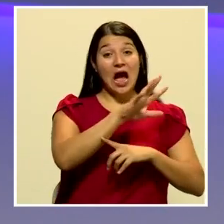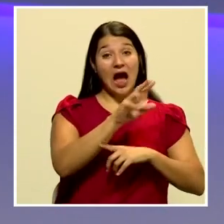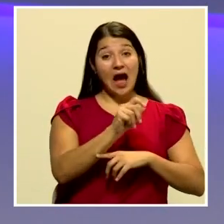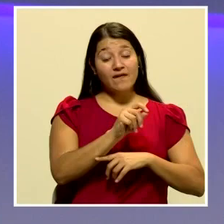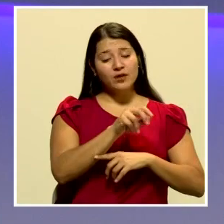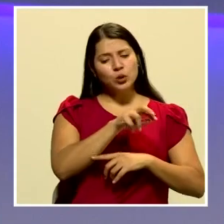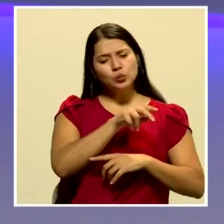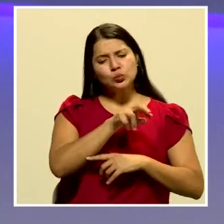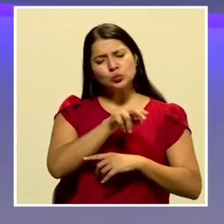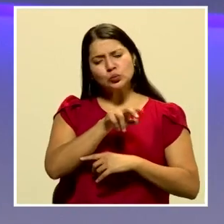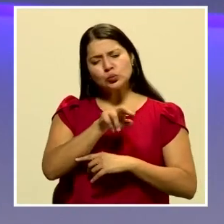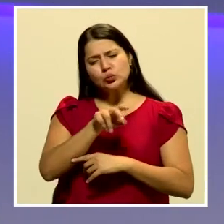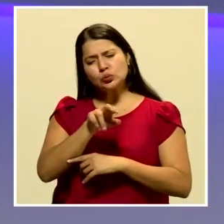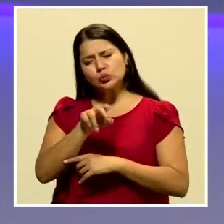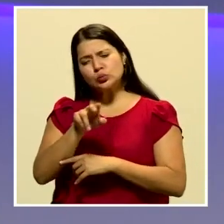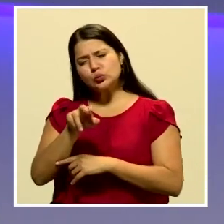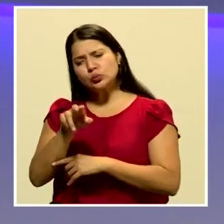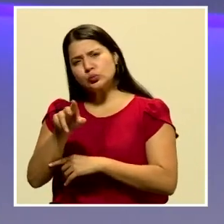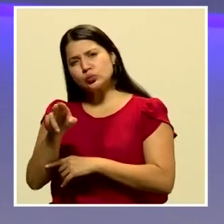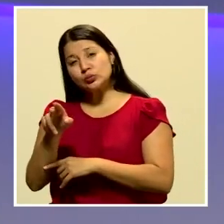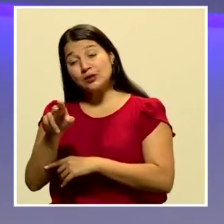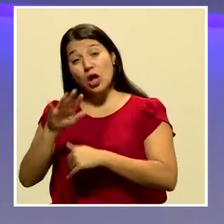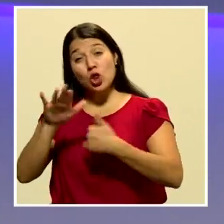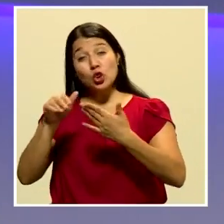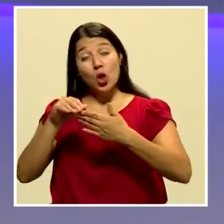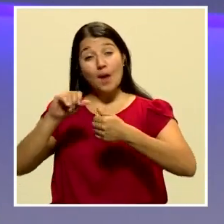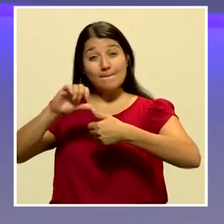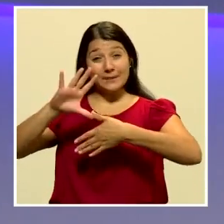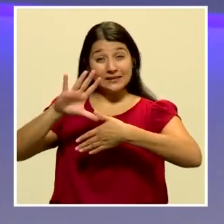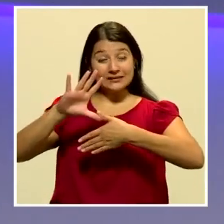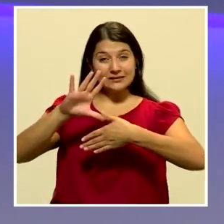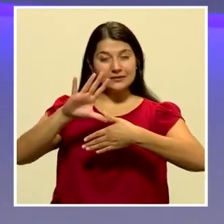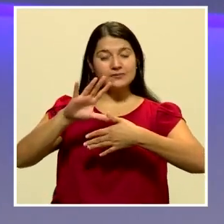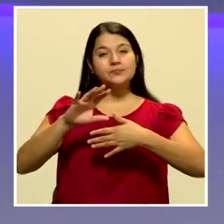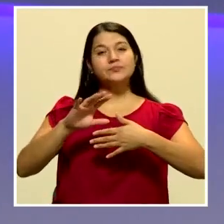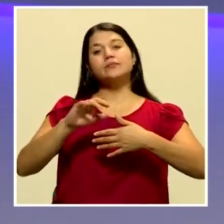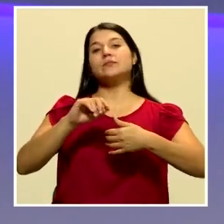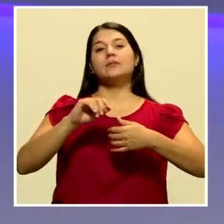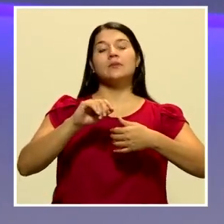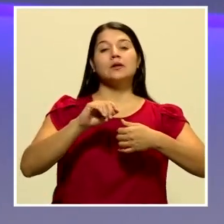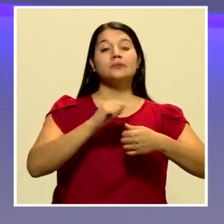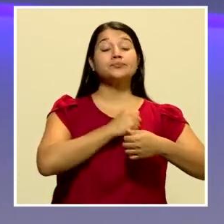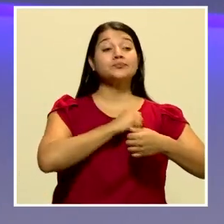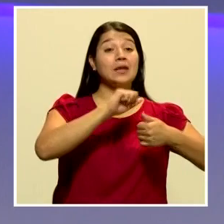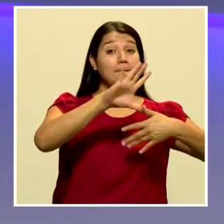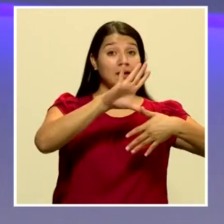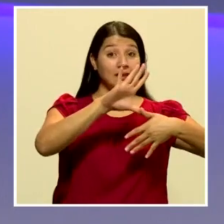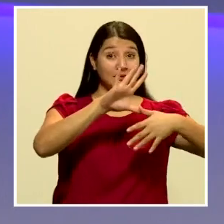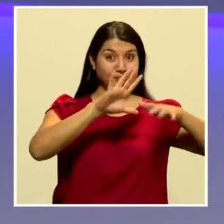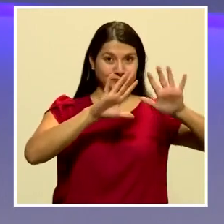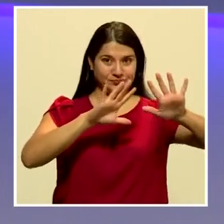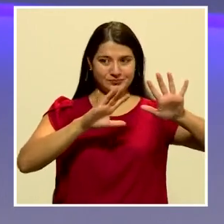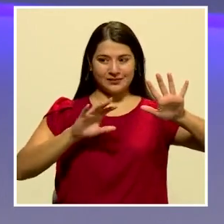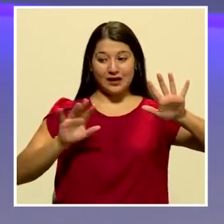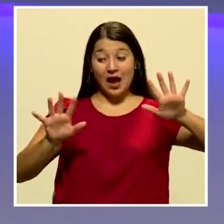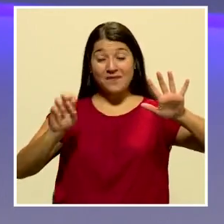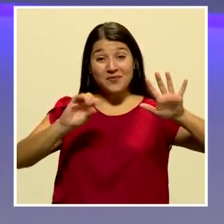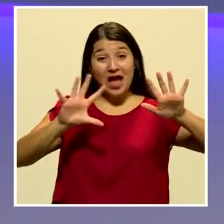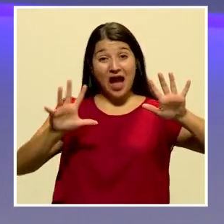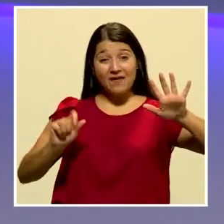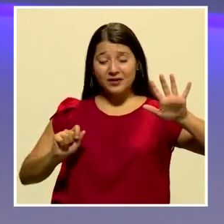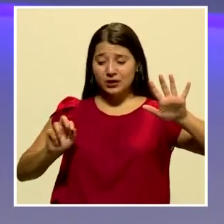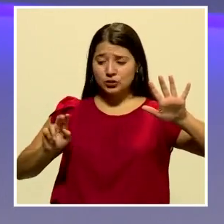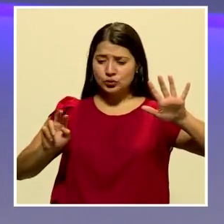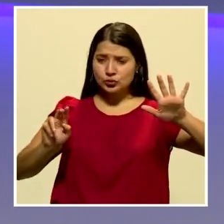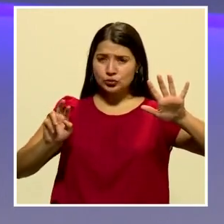luego cruzan todo el continente americano para llegar a la frontera con Estados Unidos. Y el segundo, que está conectado al